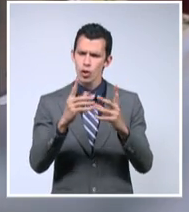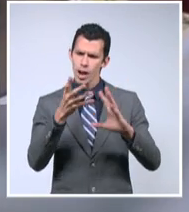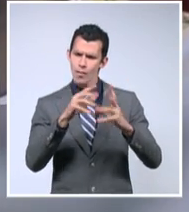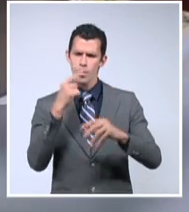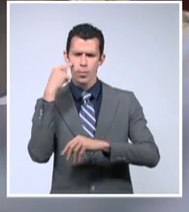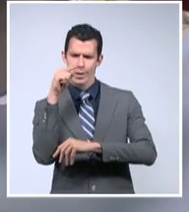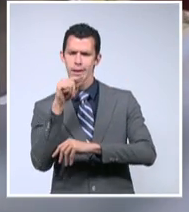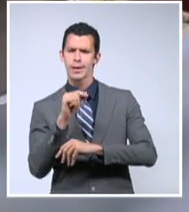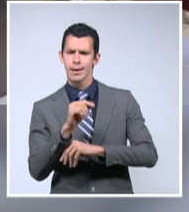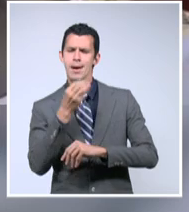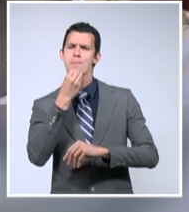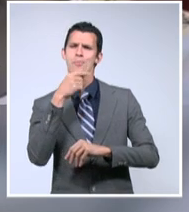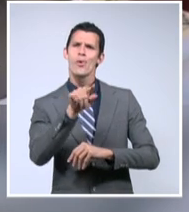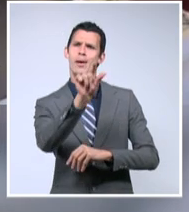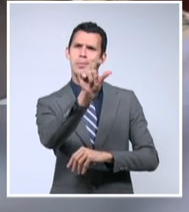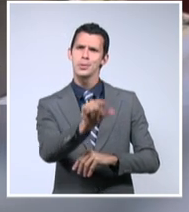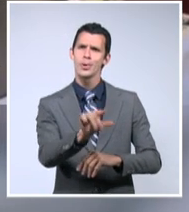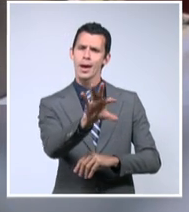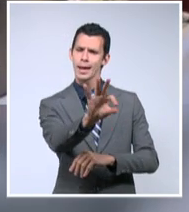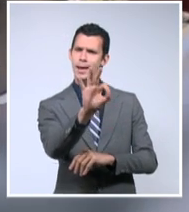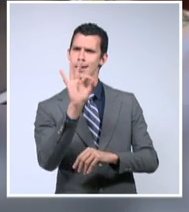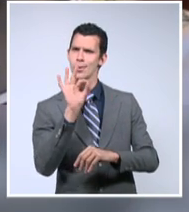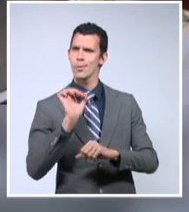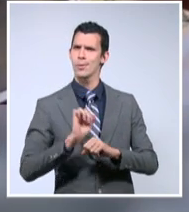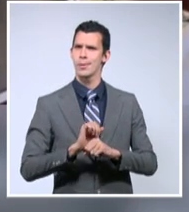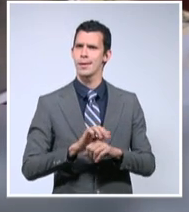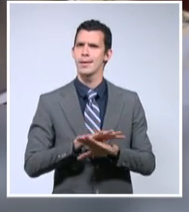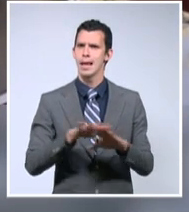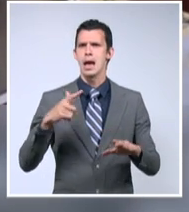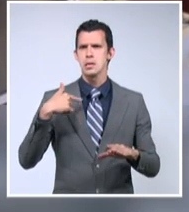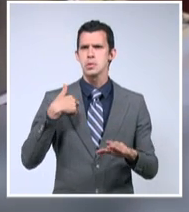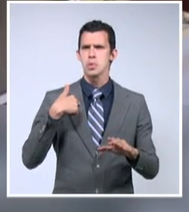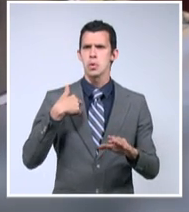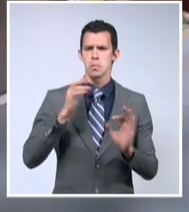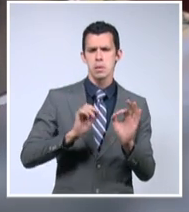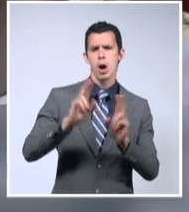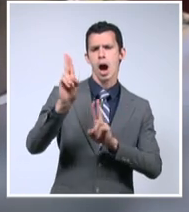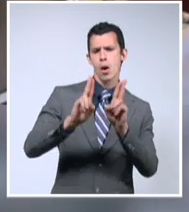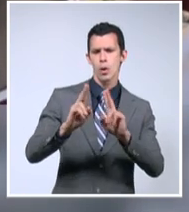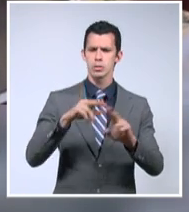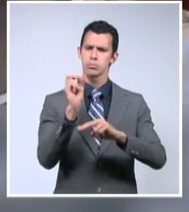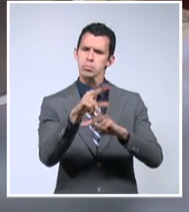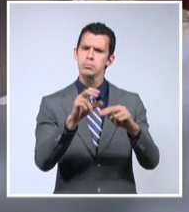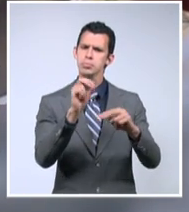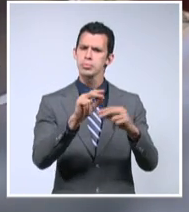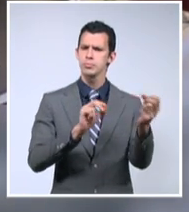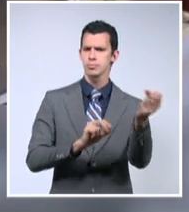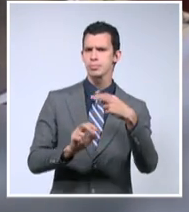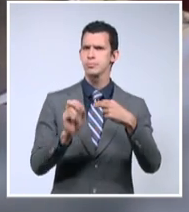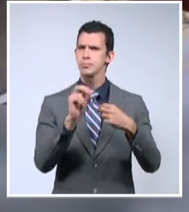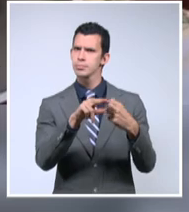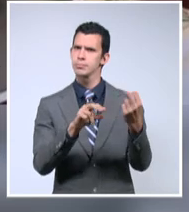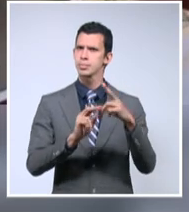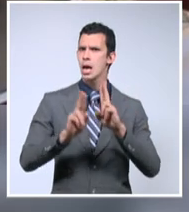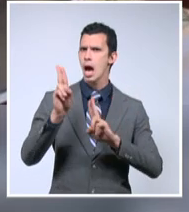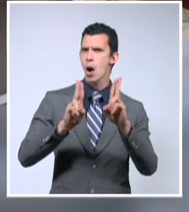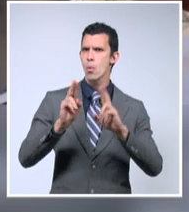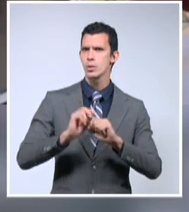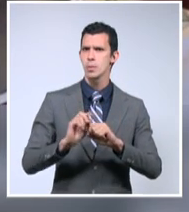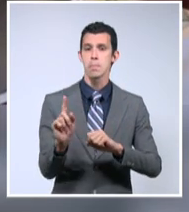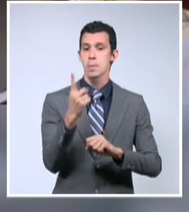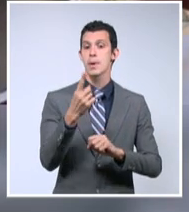me hacía falta, que yo podía trabajar para él, y él me dijo que sí. Empezó a indicarme, el primero que me indicó fue lo de la C con la flecha. Y